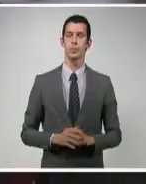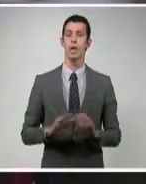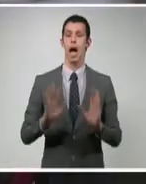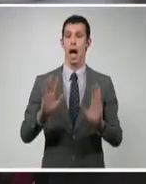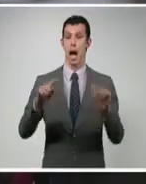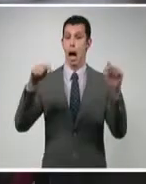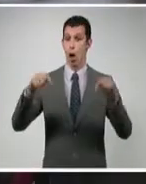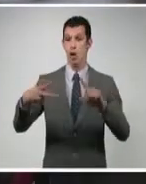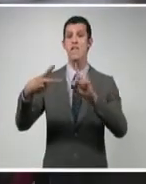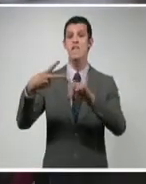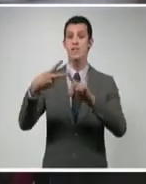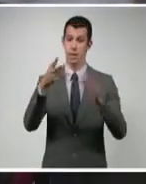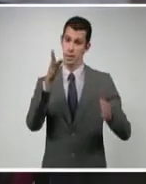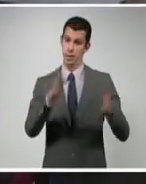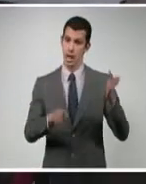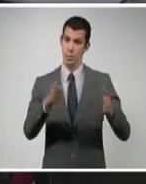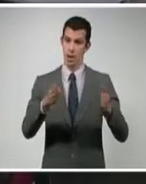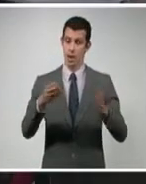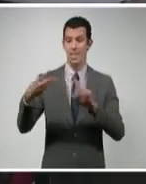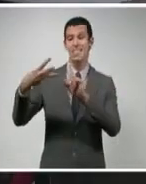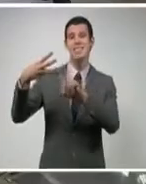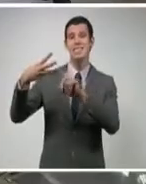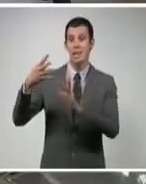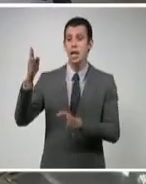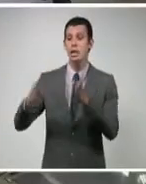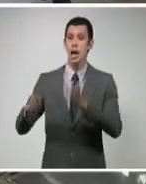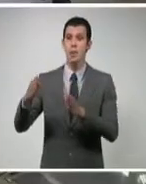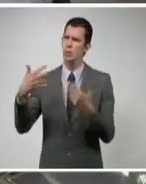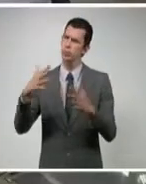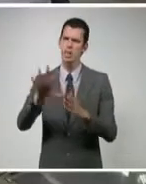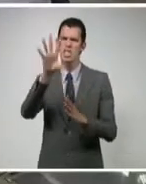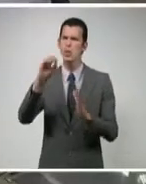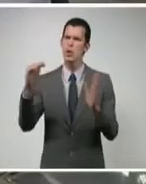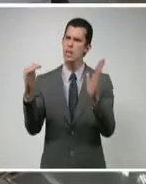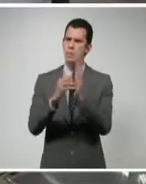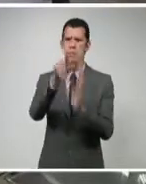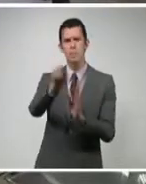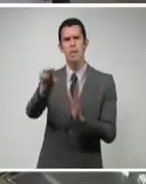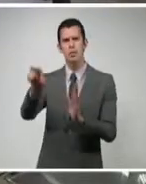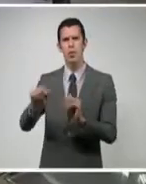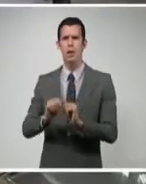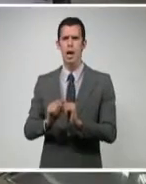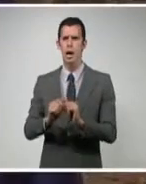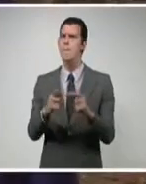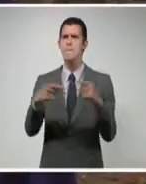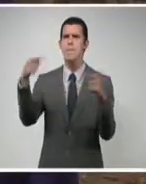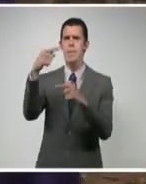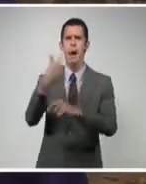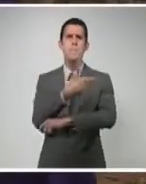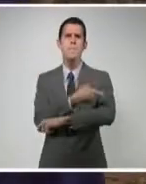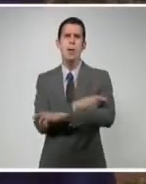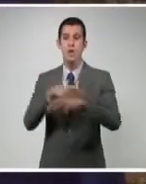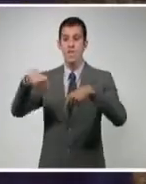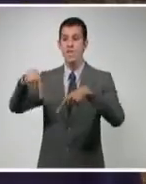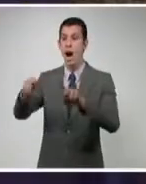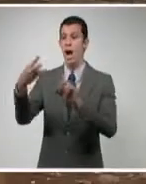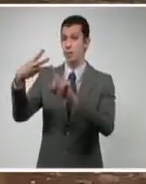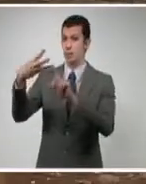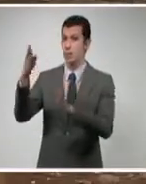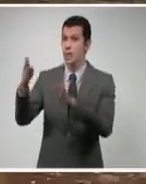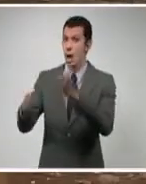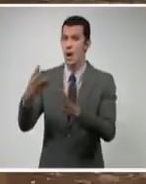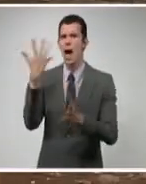150.000 voluntarios atendiendo a lugares y condiciones de riesgo yo tengo mucha confianza en la salud y